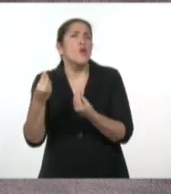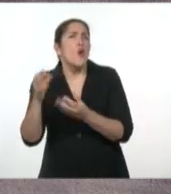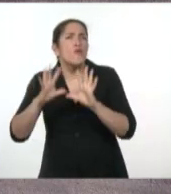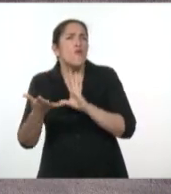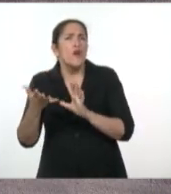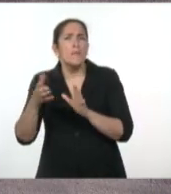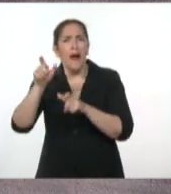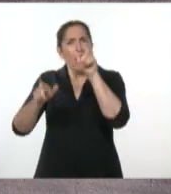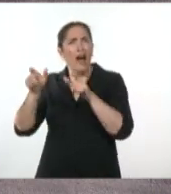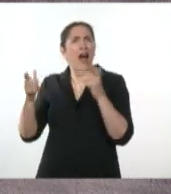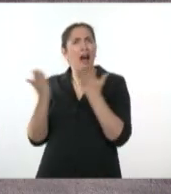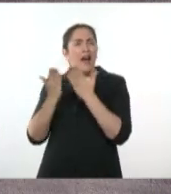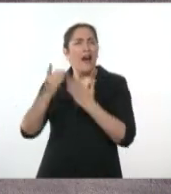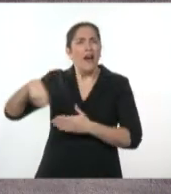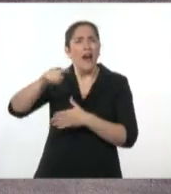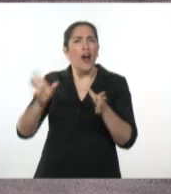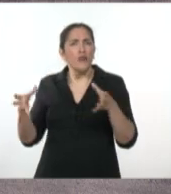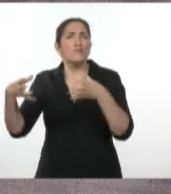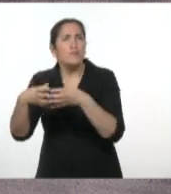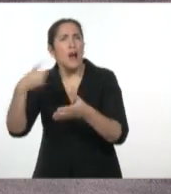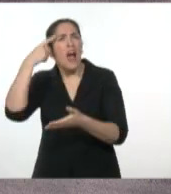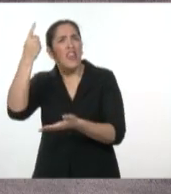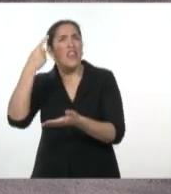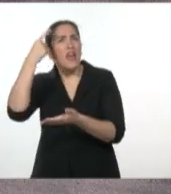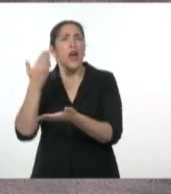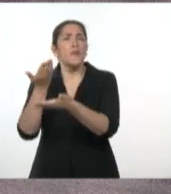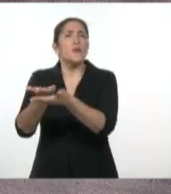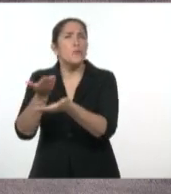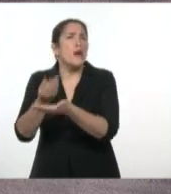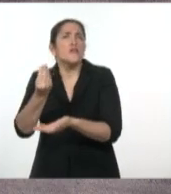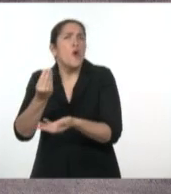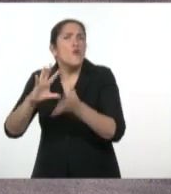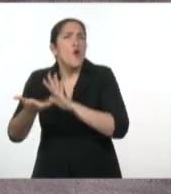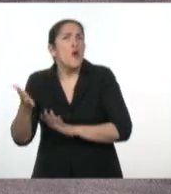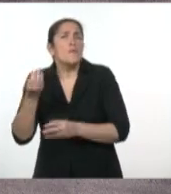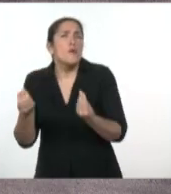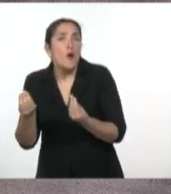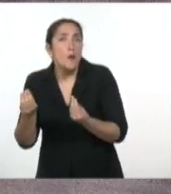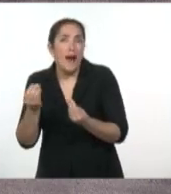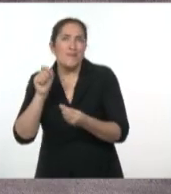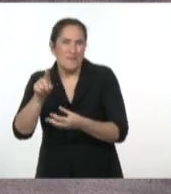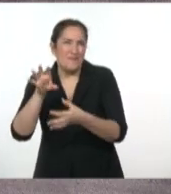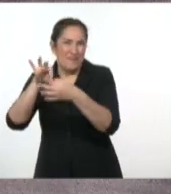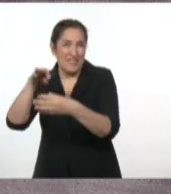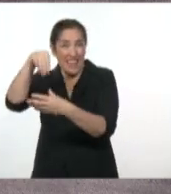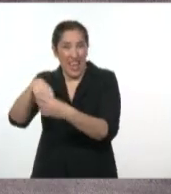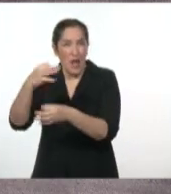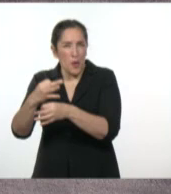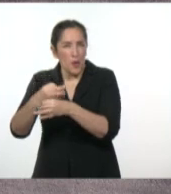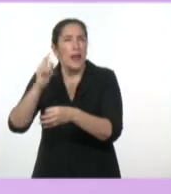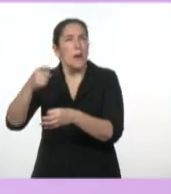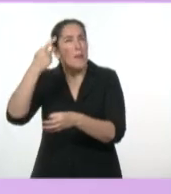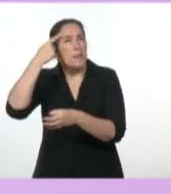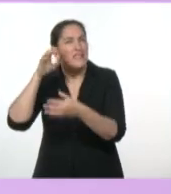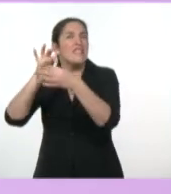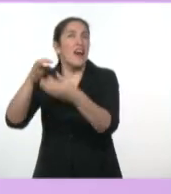dan estos espacios para proponer diferentes ideas que muchas veces tienen que ver con la comunidad educativa y también con pensar en la sociedad?